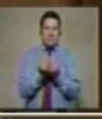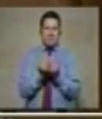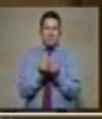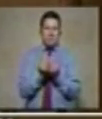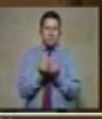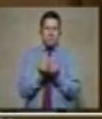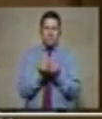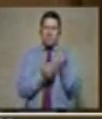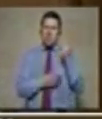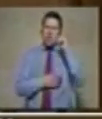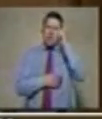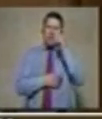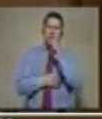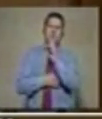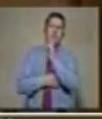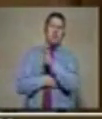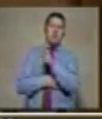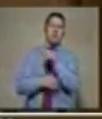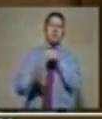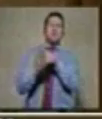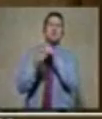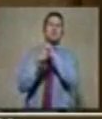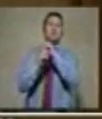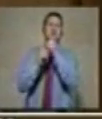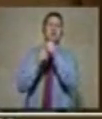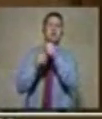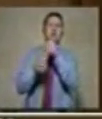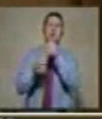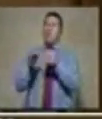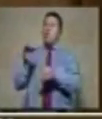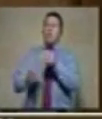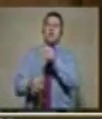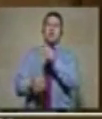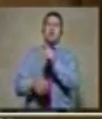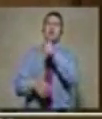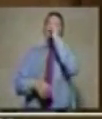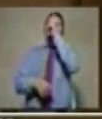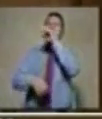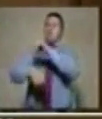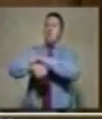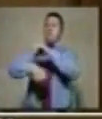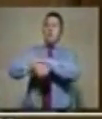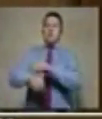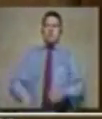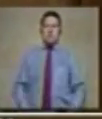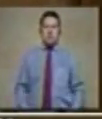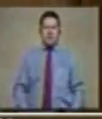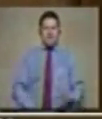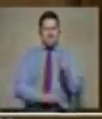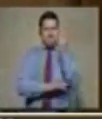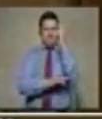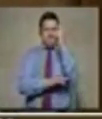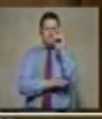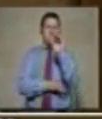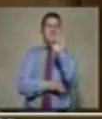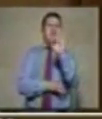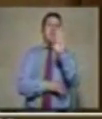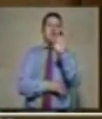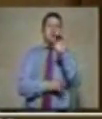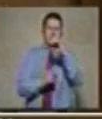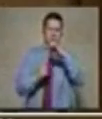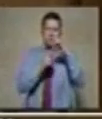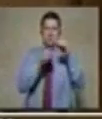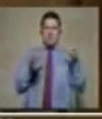autoridades de este país al movimiento social a través de la judicialización de sus dirigentes la fiscalía 38 especializada